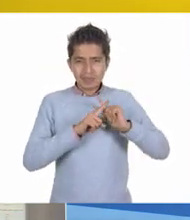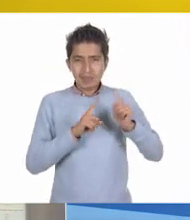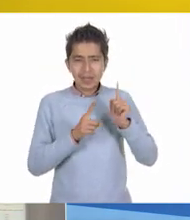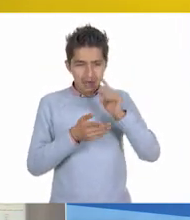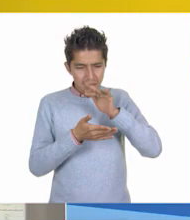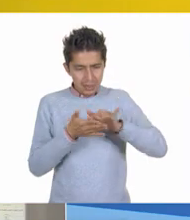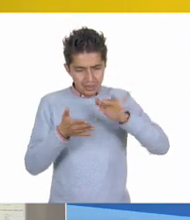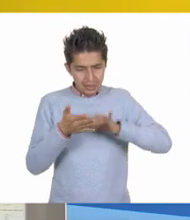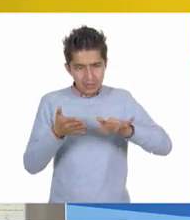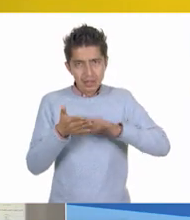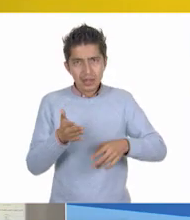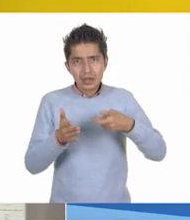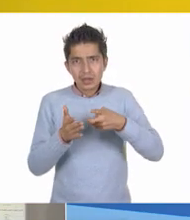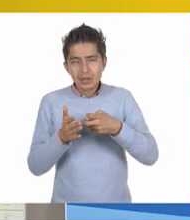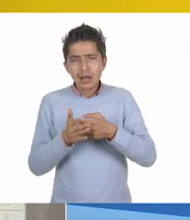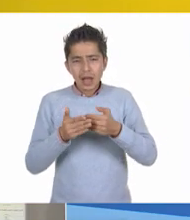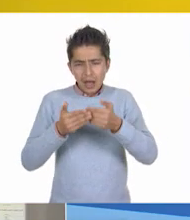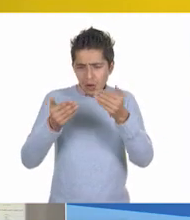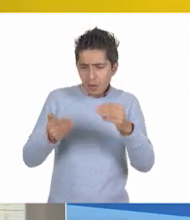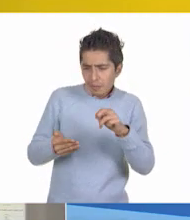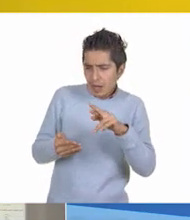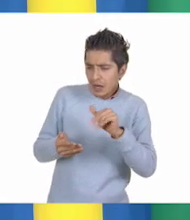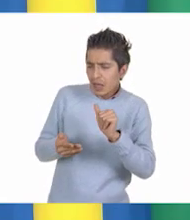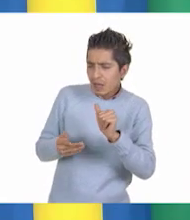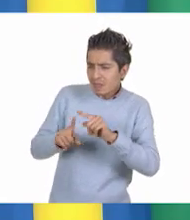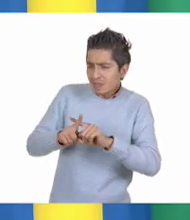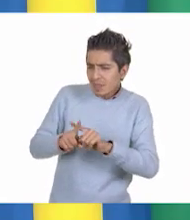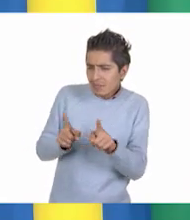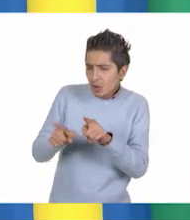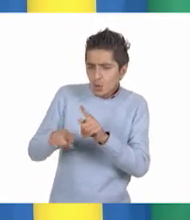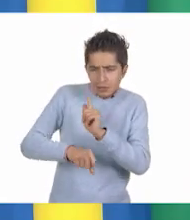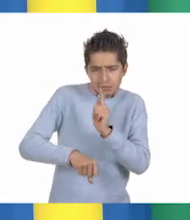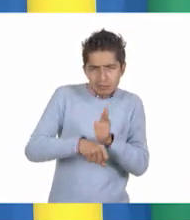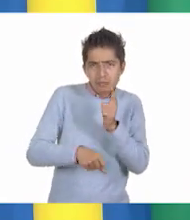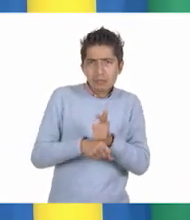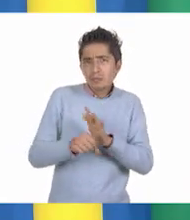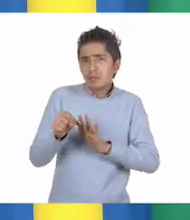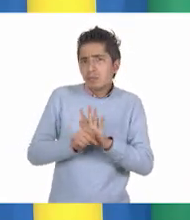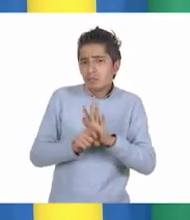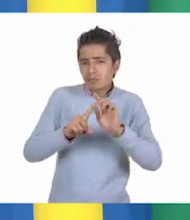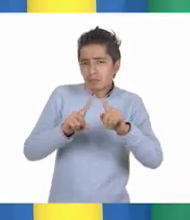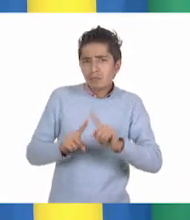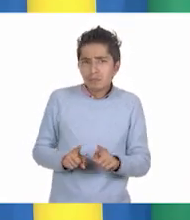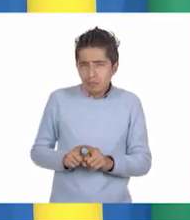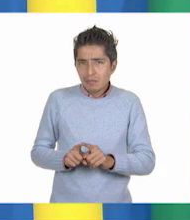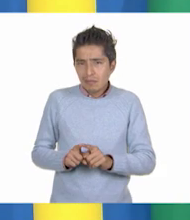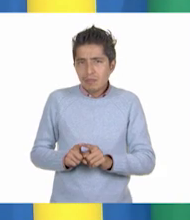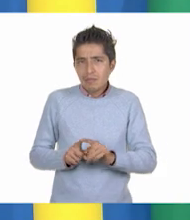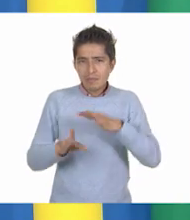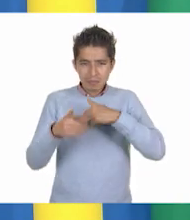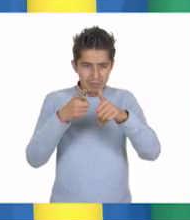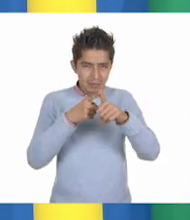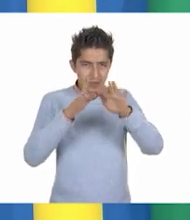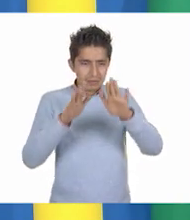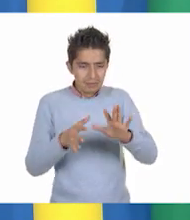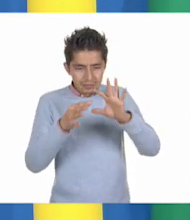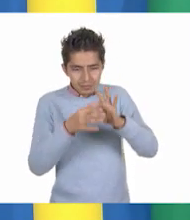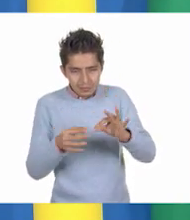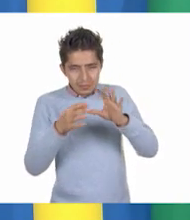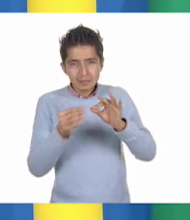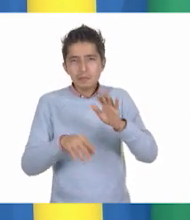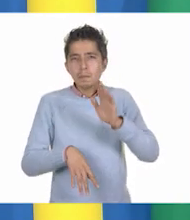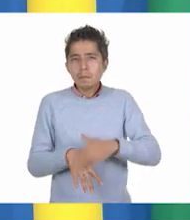textos. Ahora, María, ¿qué diferencias encontraste? Pues para mí la principal fue como el narrador, sin hacerlo